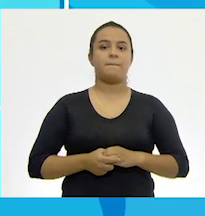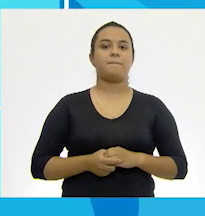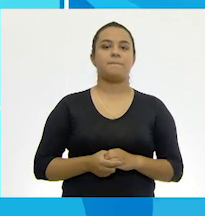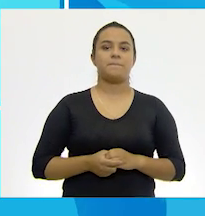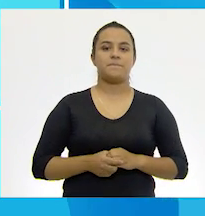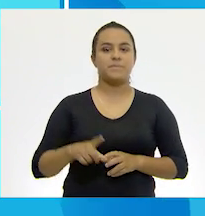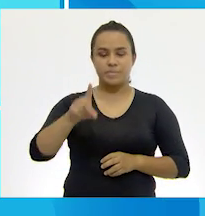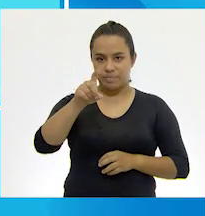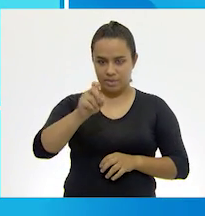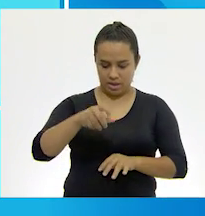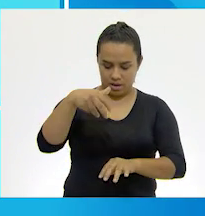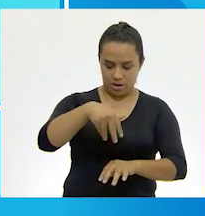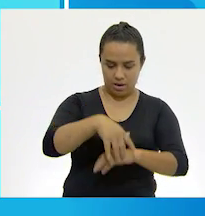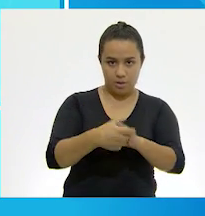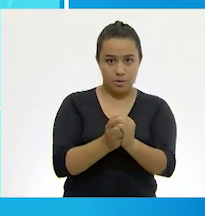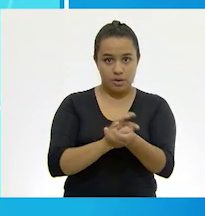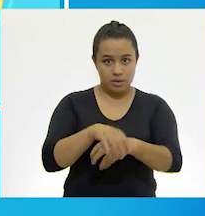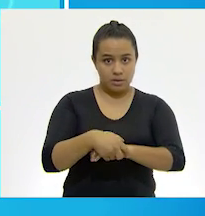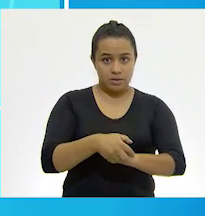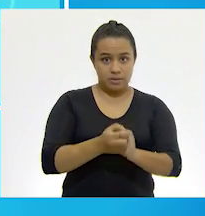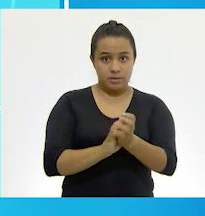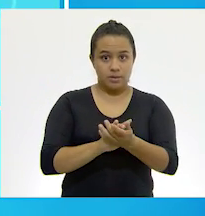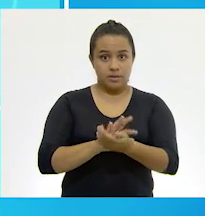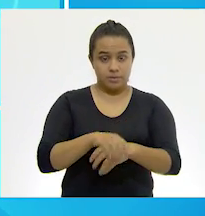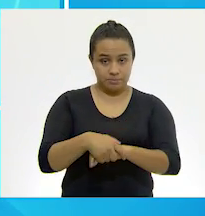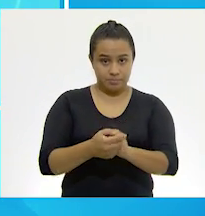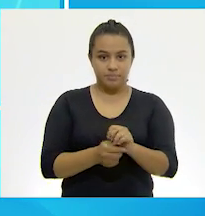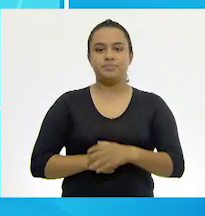uñas. Enjuaga tus manos con agua.